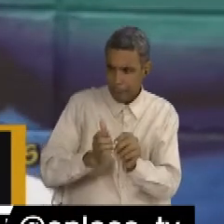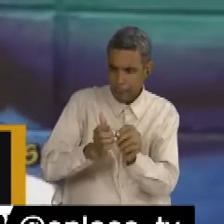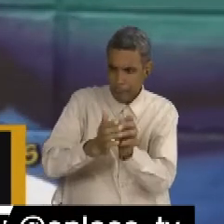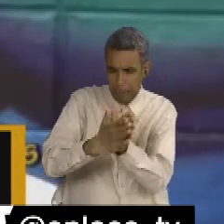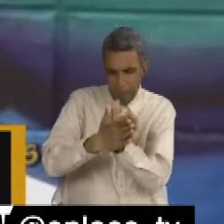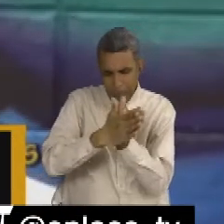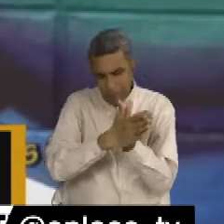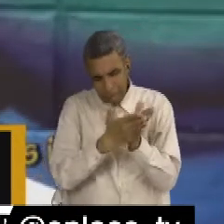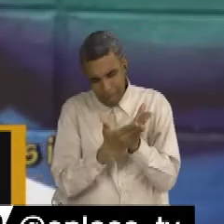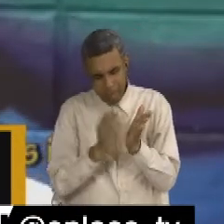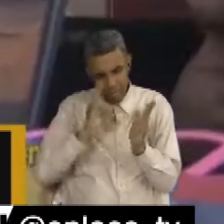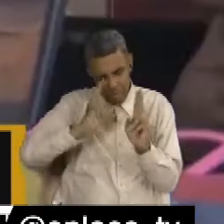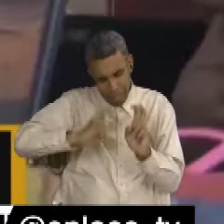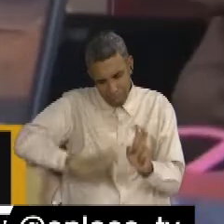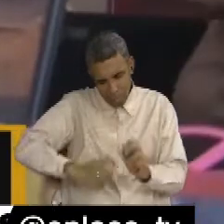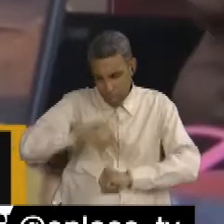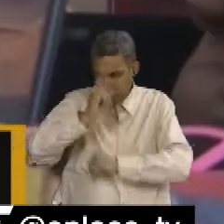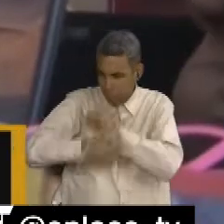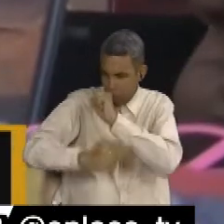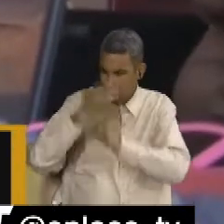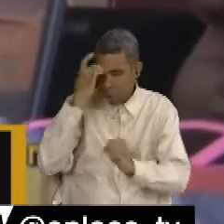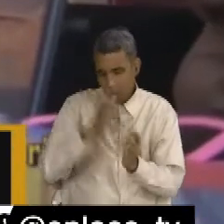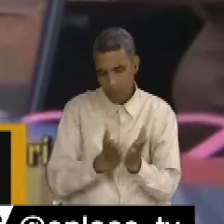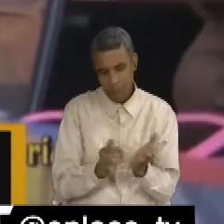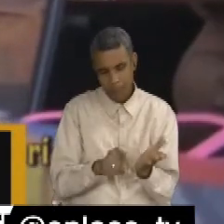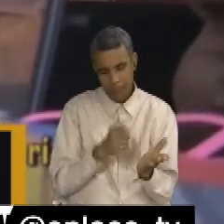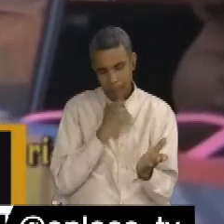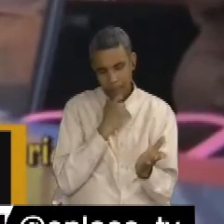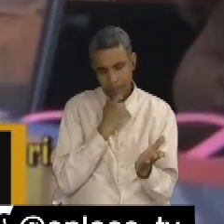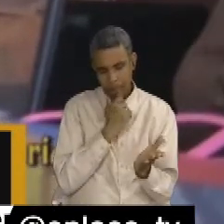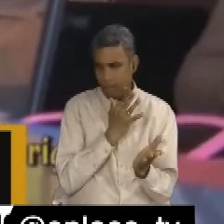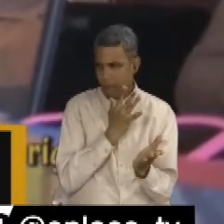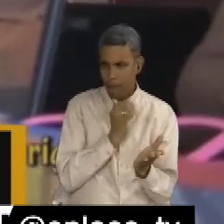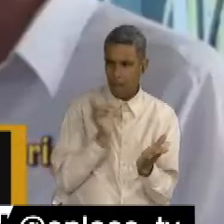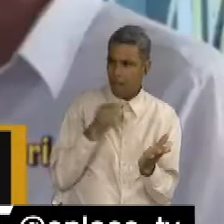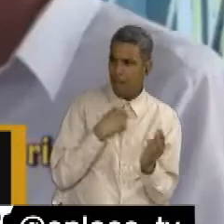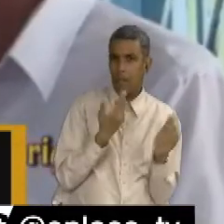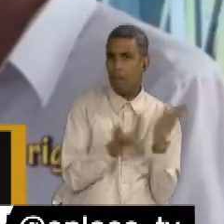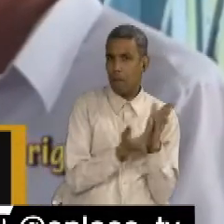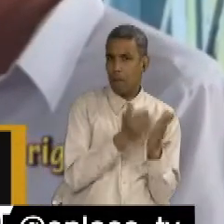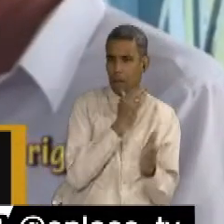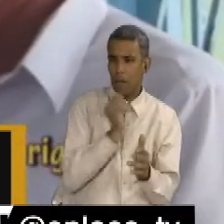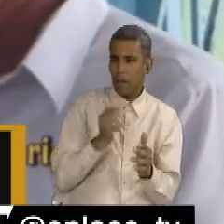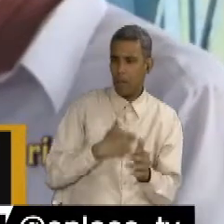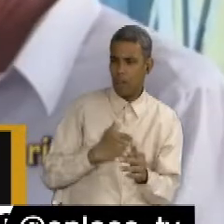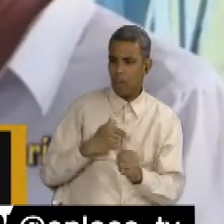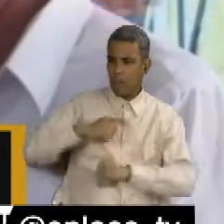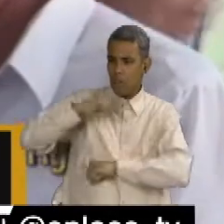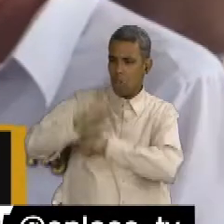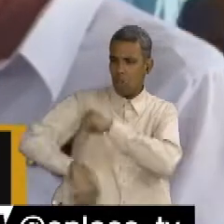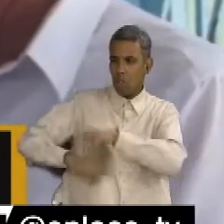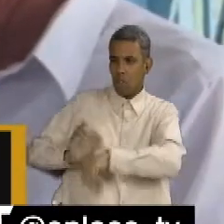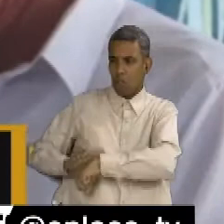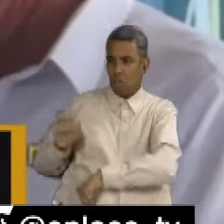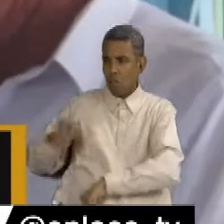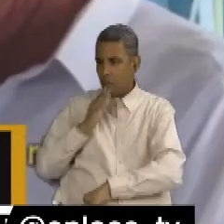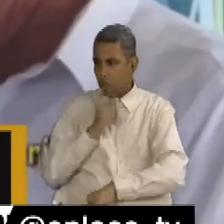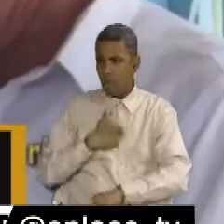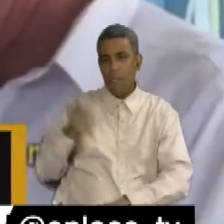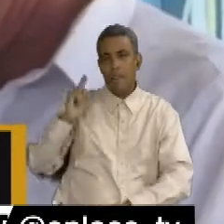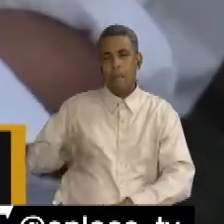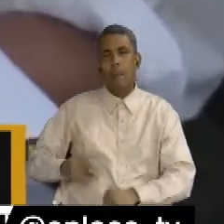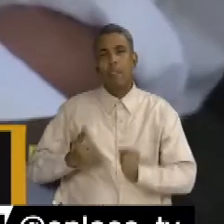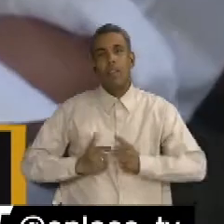Crespo, esperamos que después de las 3, 4 de la tarde haya quedado en libertad. Bueno, hay que tener en cuenta